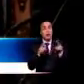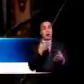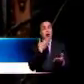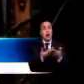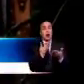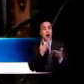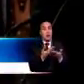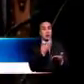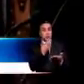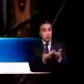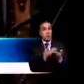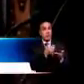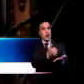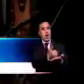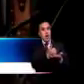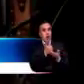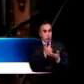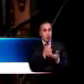colaboraciones